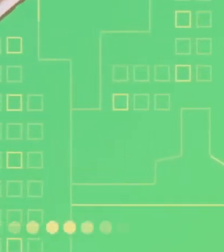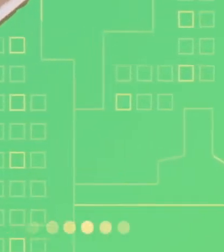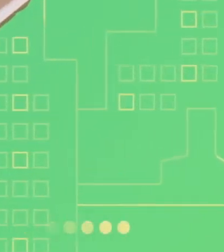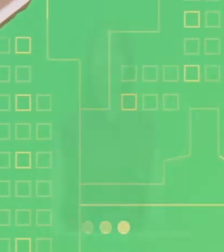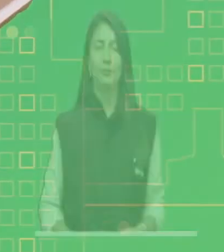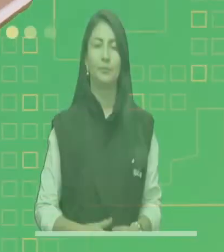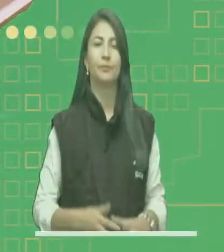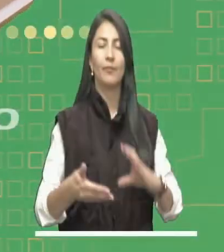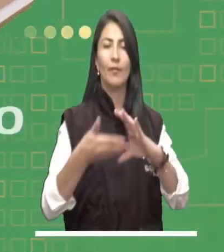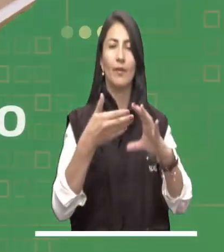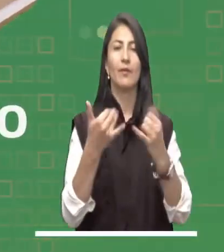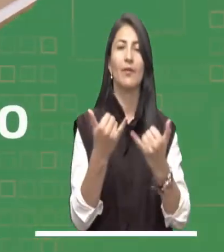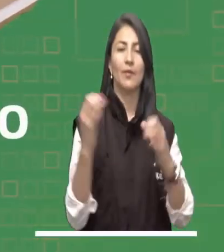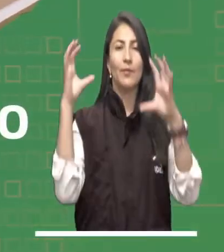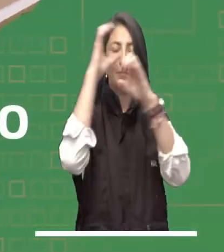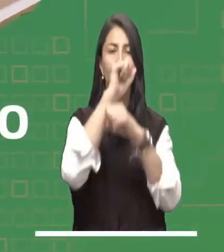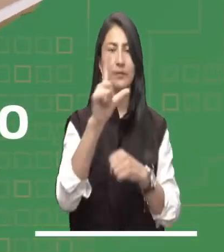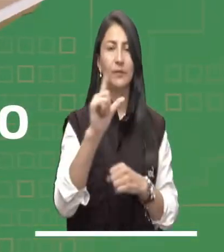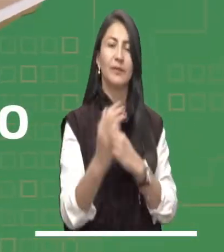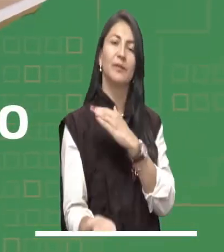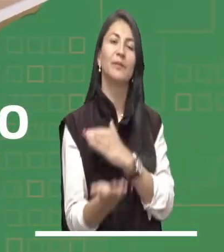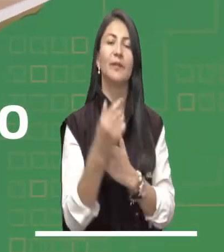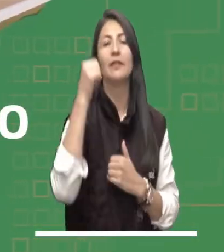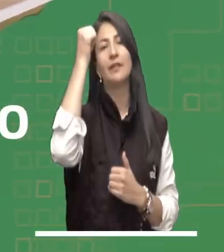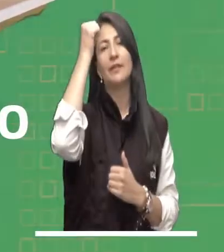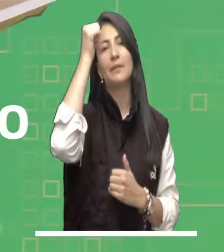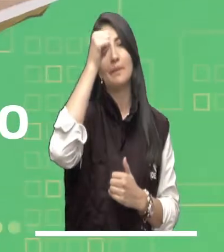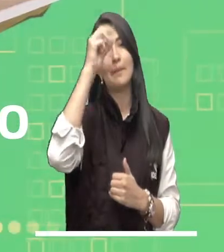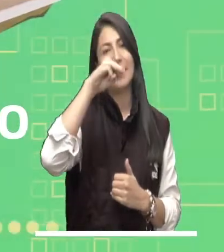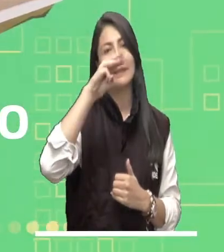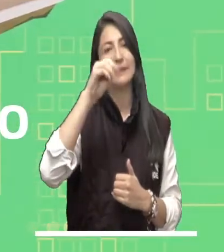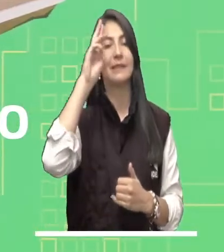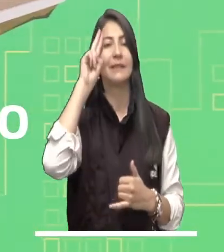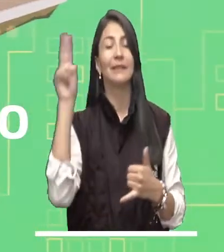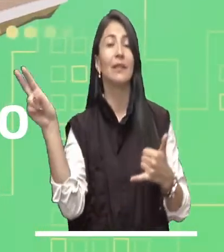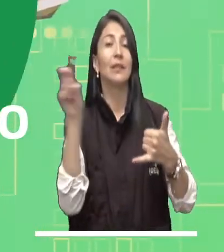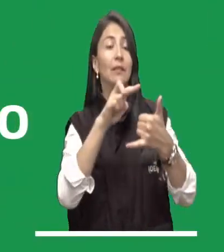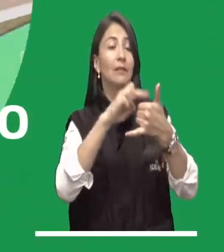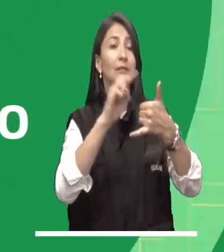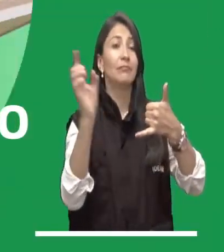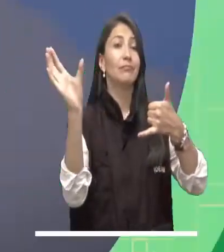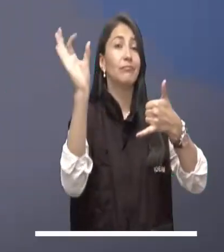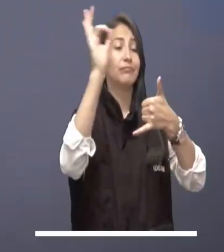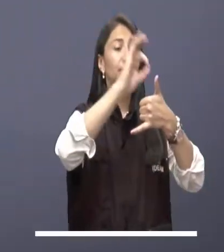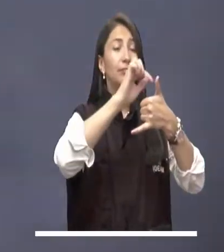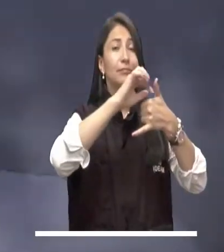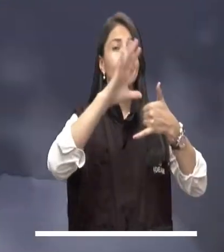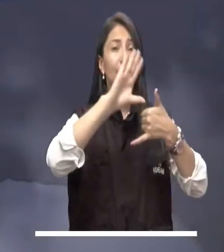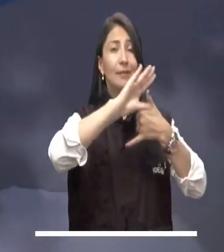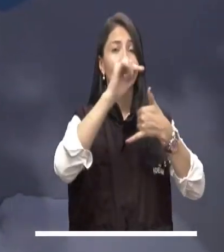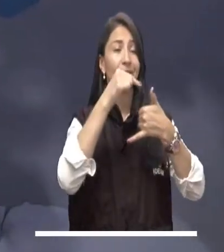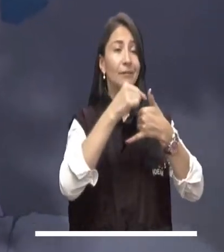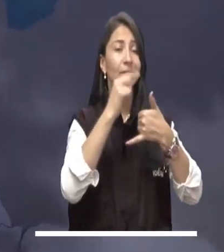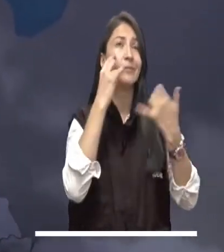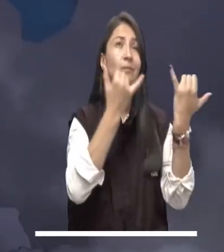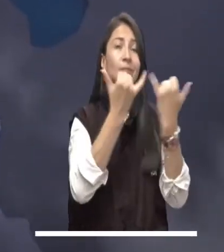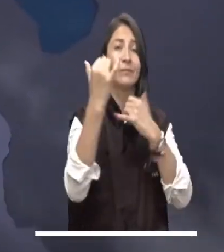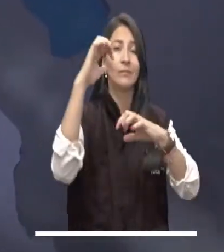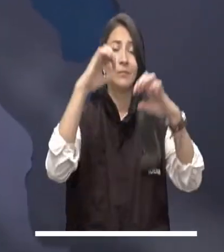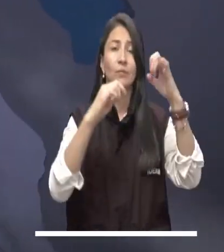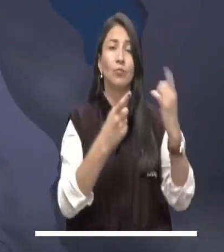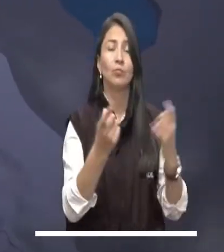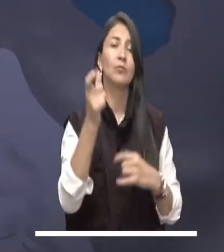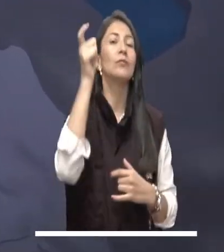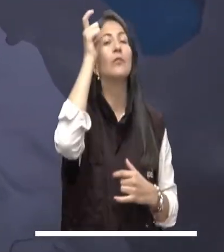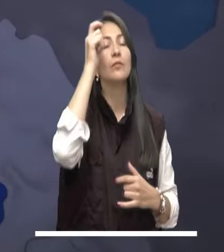pronóstico para la noche del lunes y la madrugada del martes llega la noche en la región caribeña y con ella vienen lluvias en córdoba